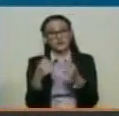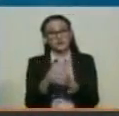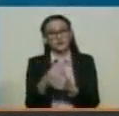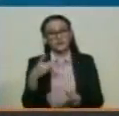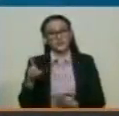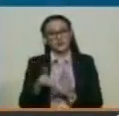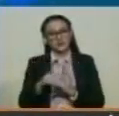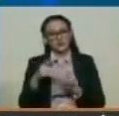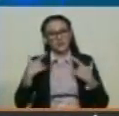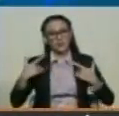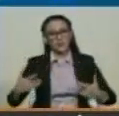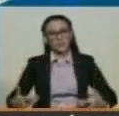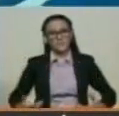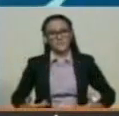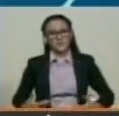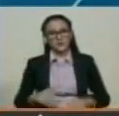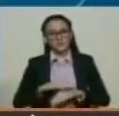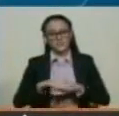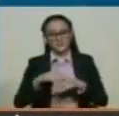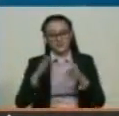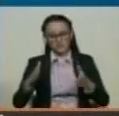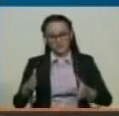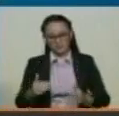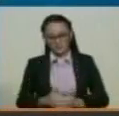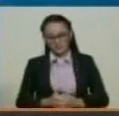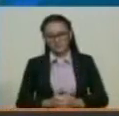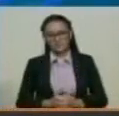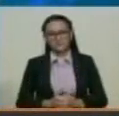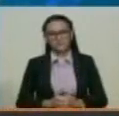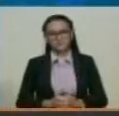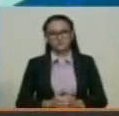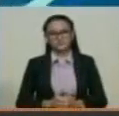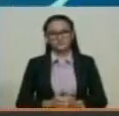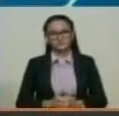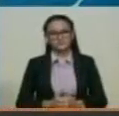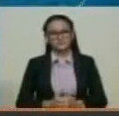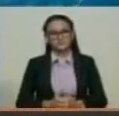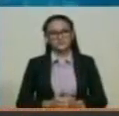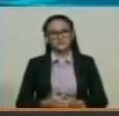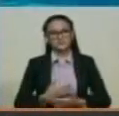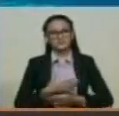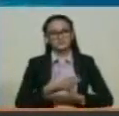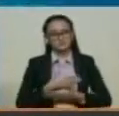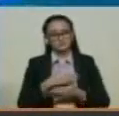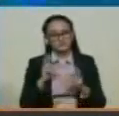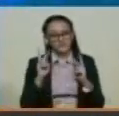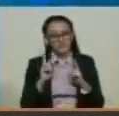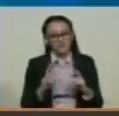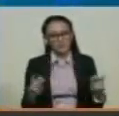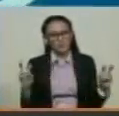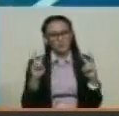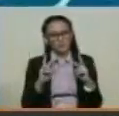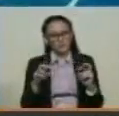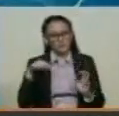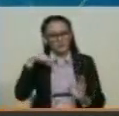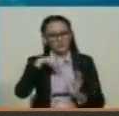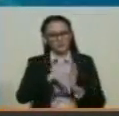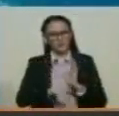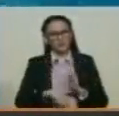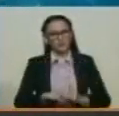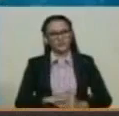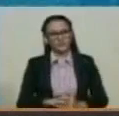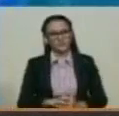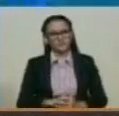derechos humanos del Ministerio Público, para aperturar una exhaustiva investigación